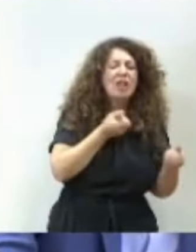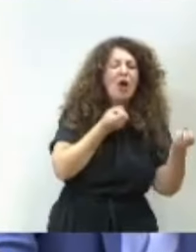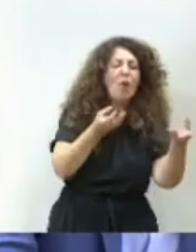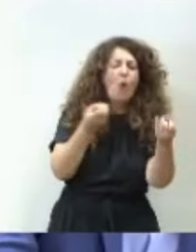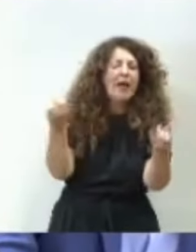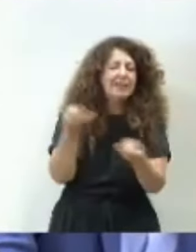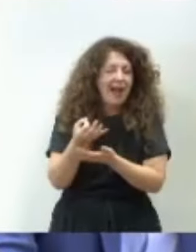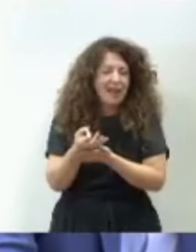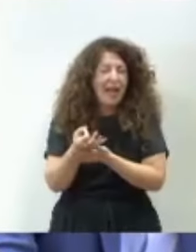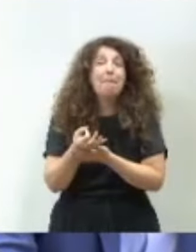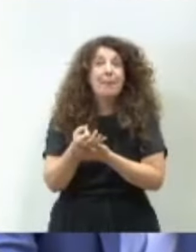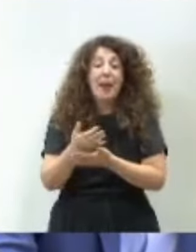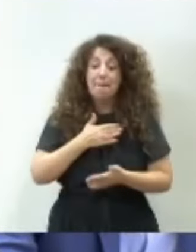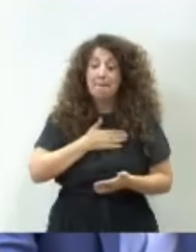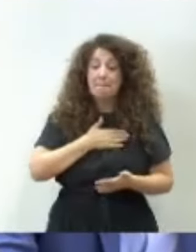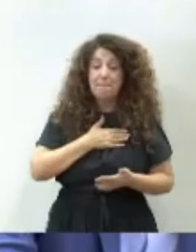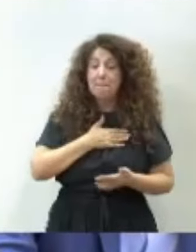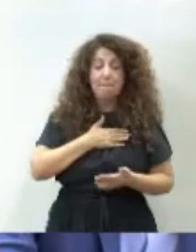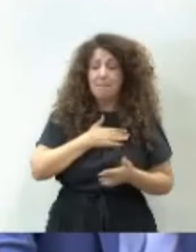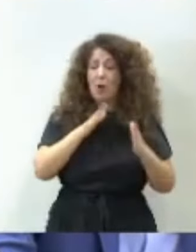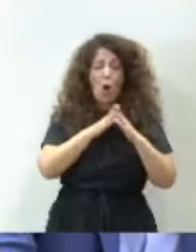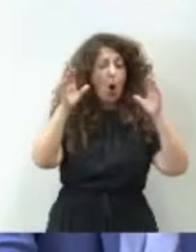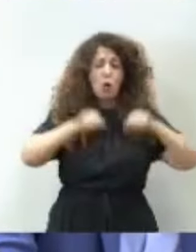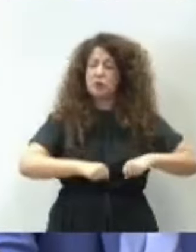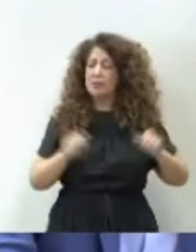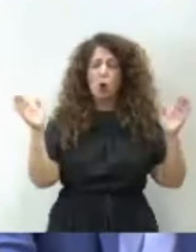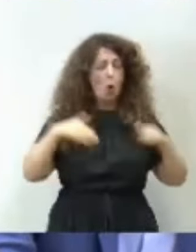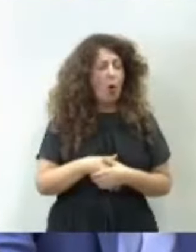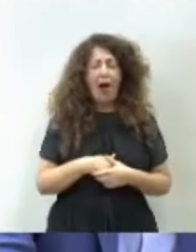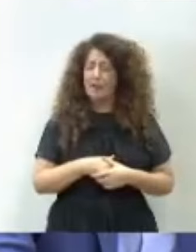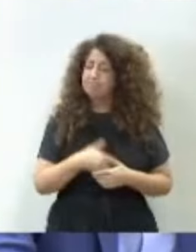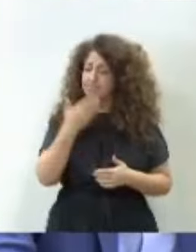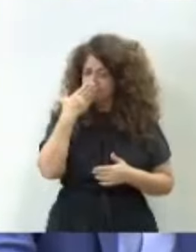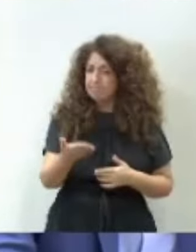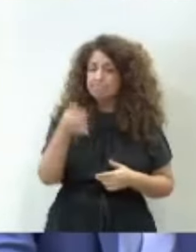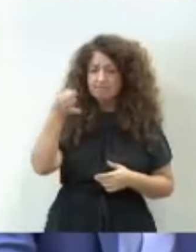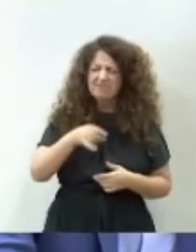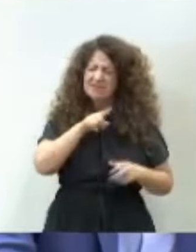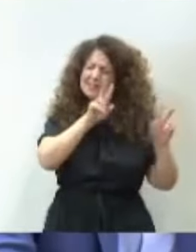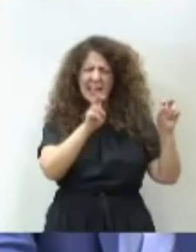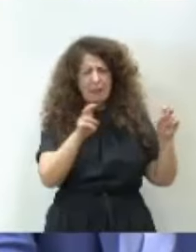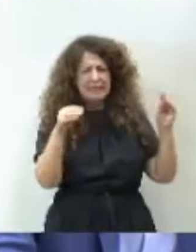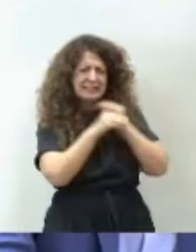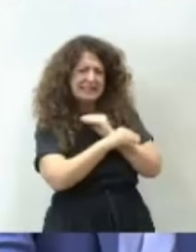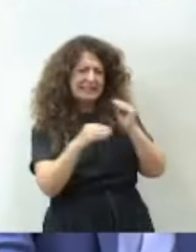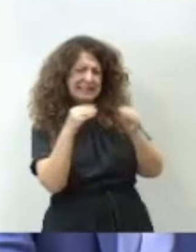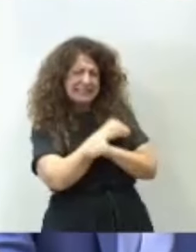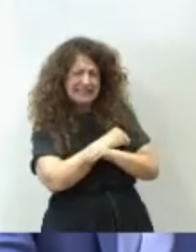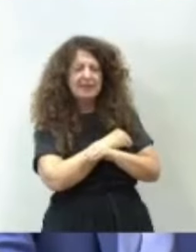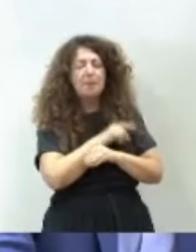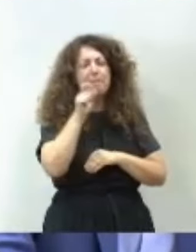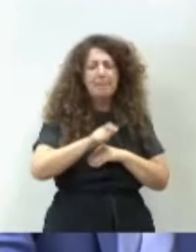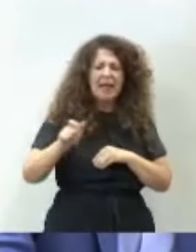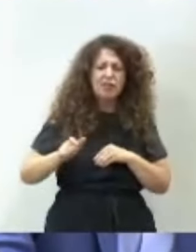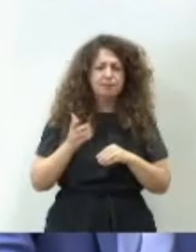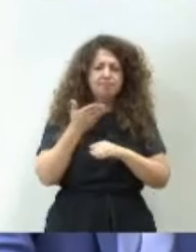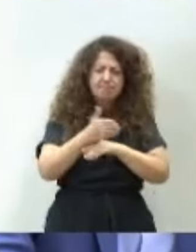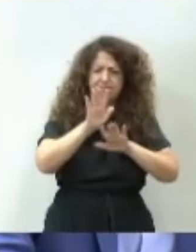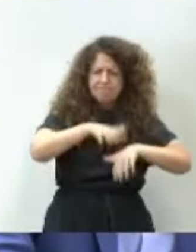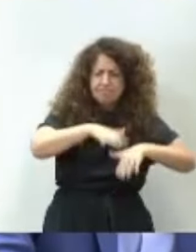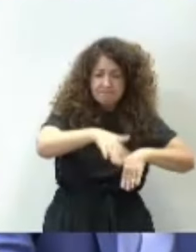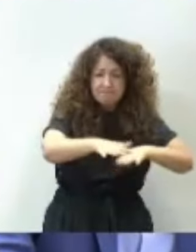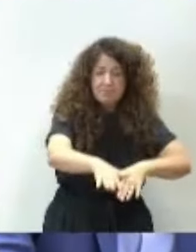pero sepa que en mi isla no hay consenso. Este es un tema controvertido que ha sacado a la calle a cientos de personas en una población